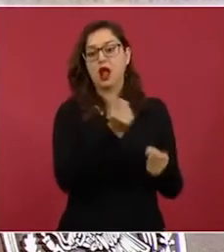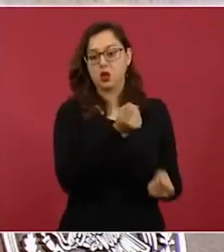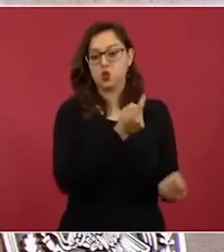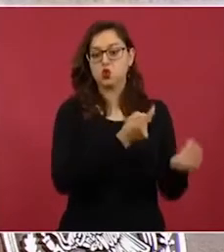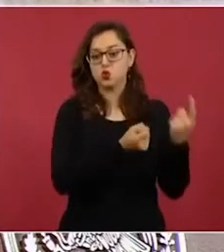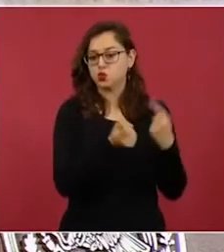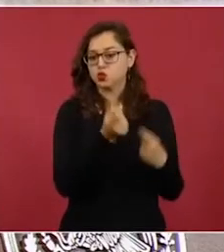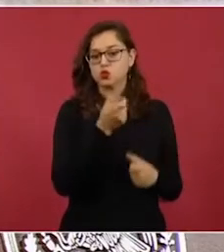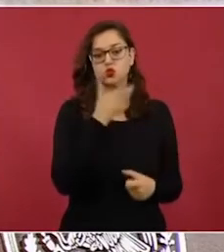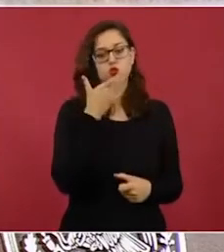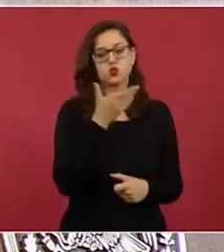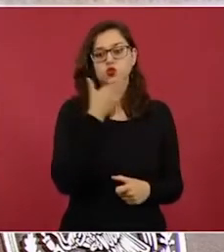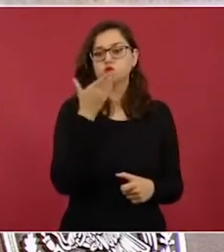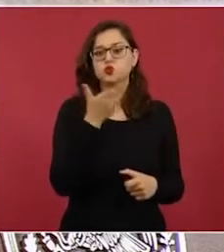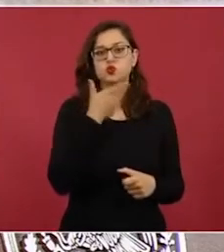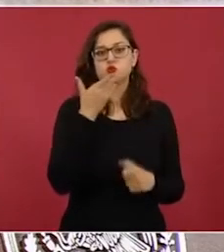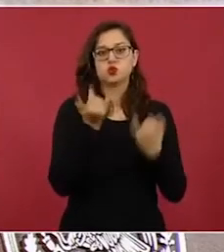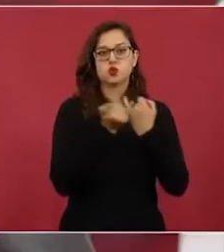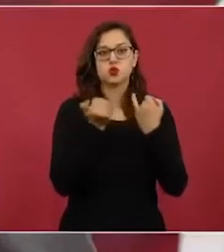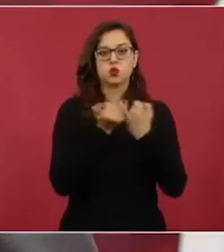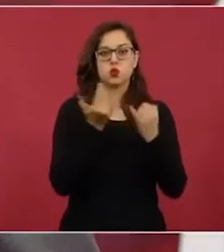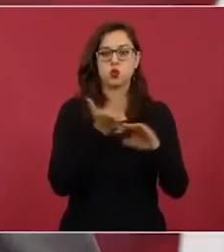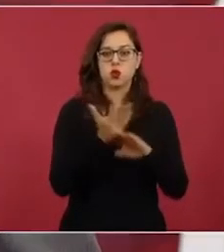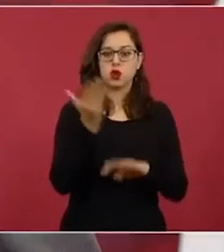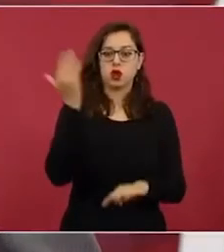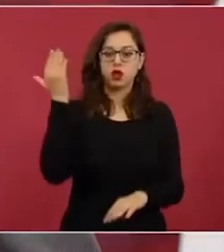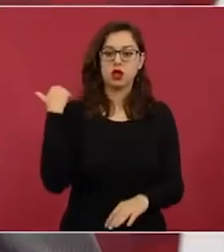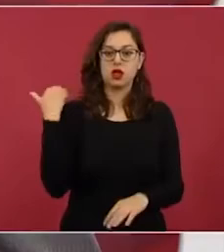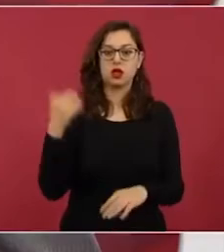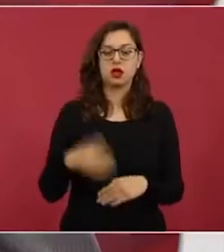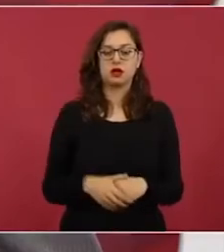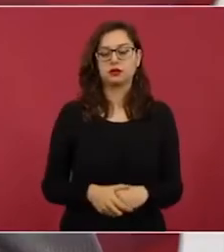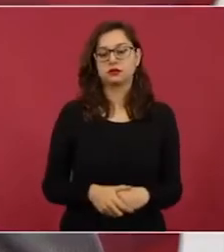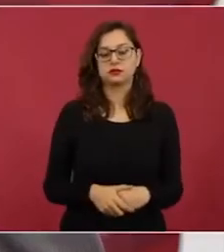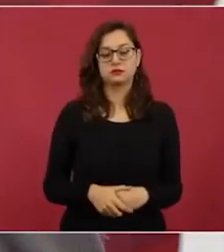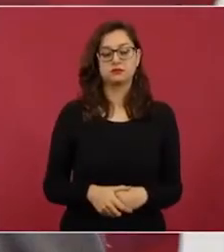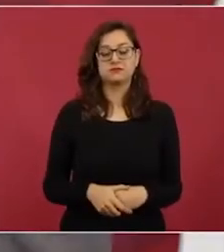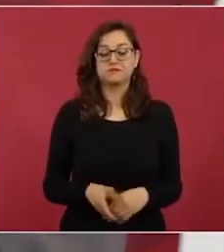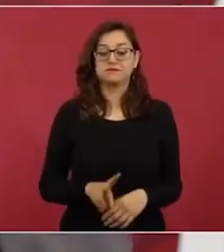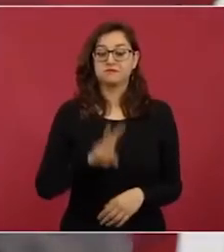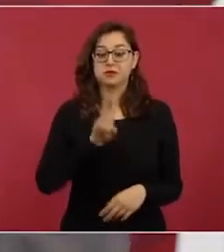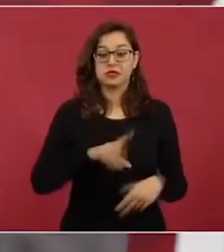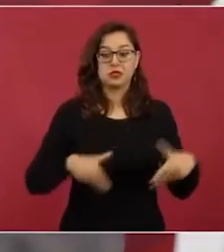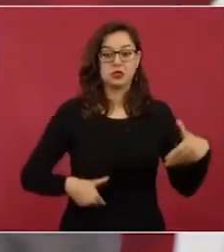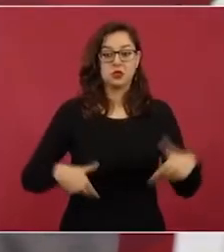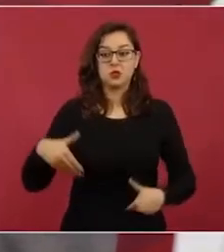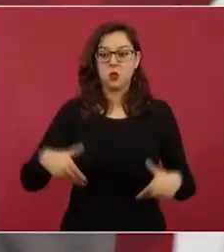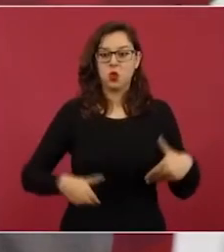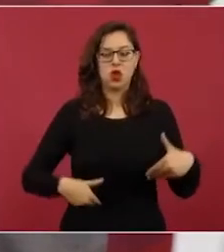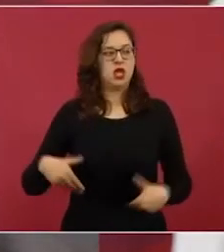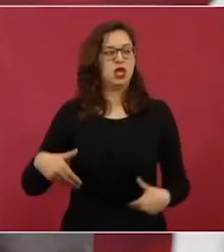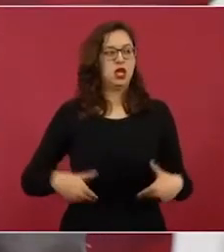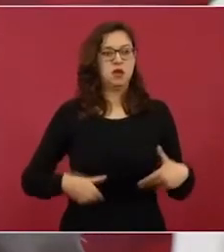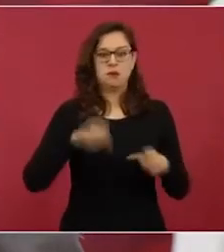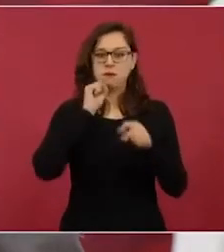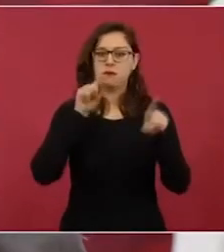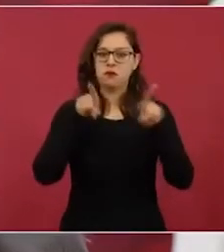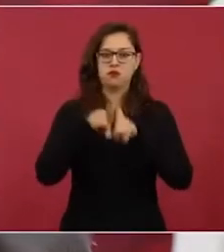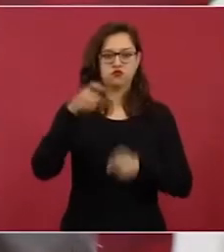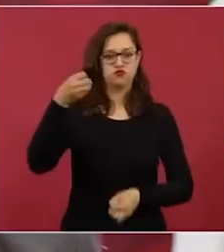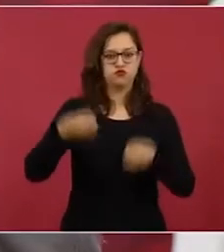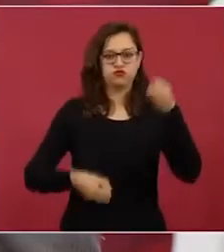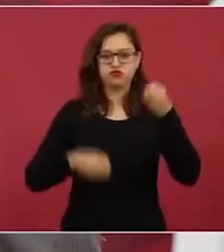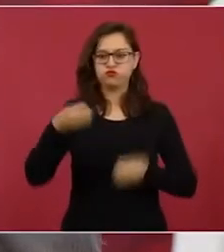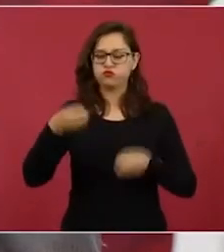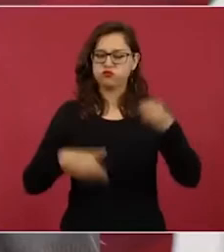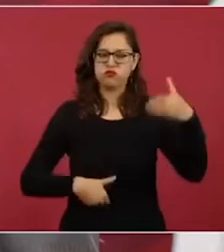del antiguo régimen, que están muy molestos, y jueces, lo mismo,